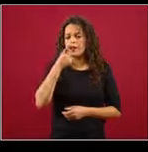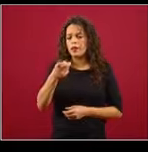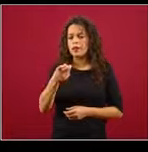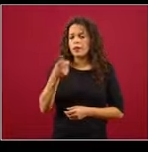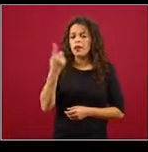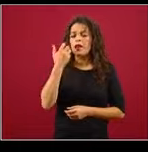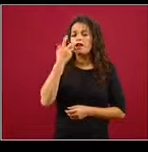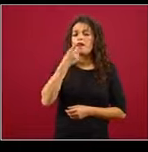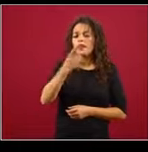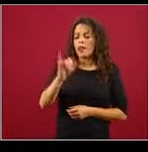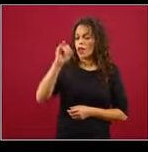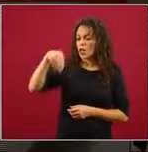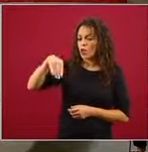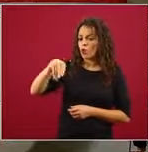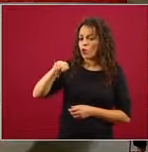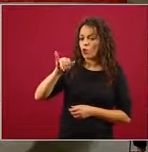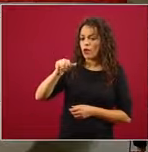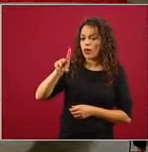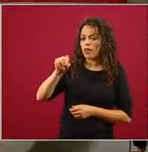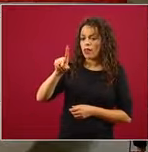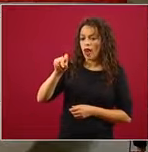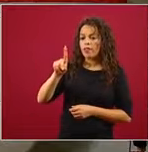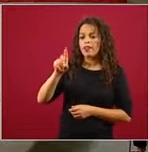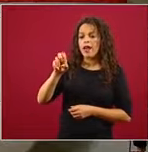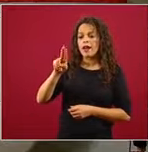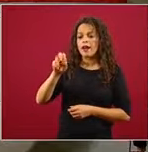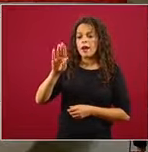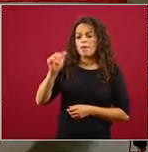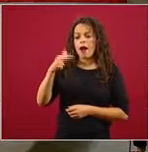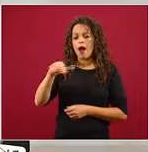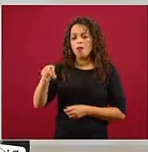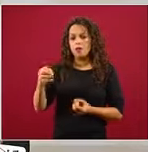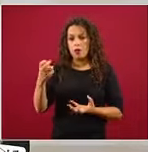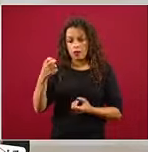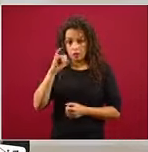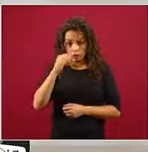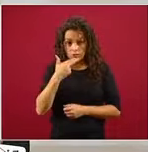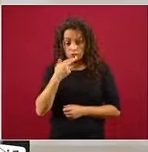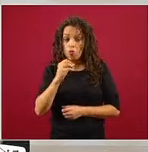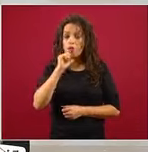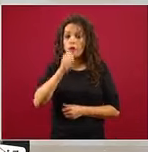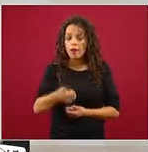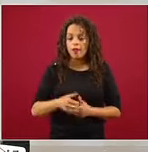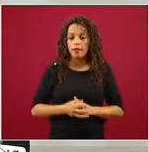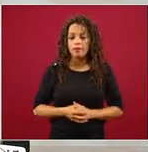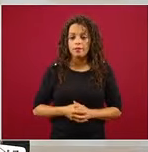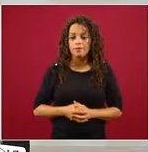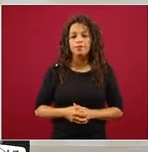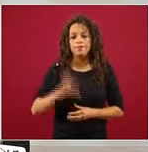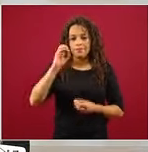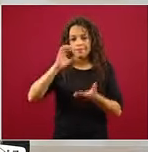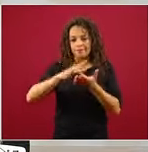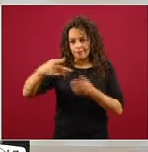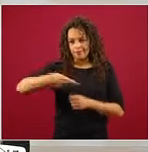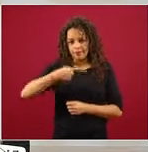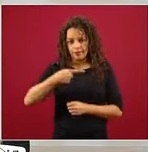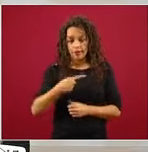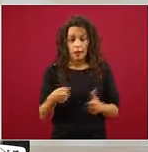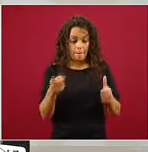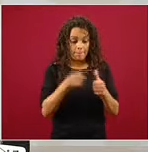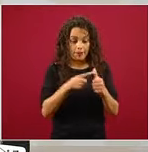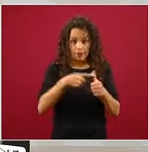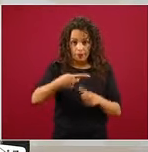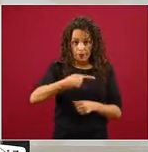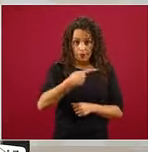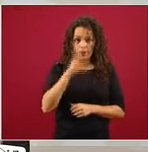caso a nosotros? Gracias. Muchas gracias, Juan Carlos, por sus preguntas. Sobre la primera, lo hemos dicho también muchas veces,